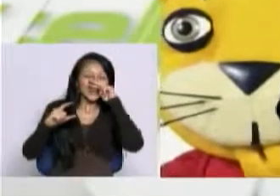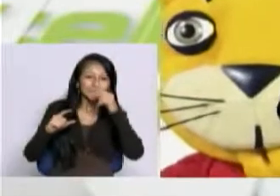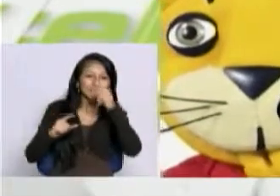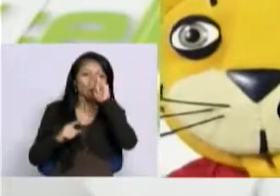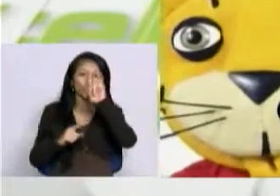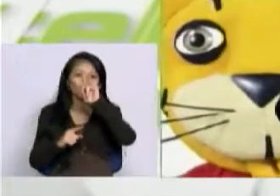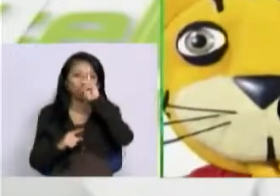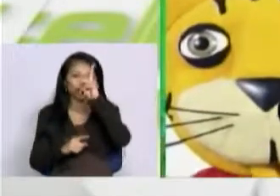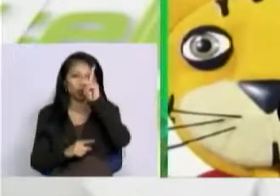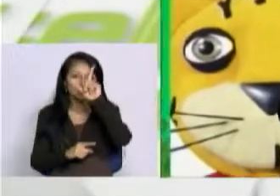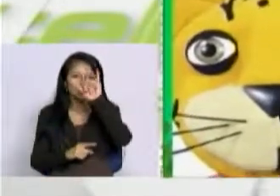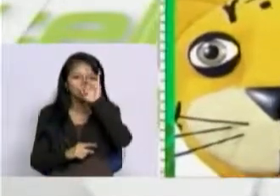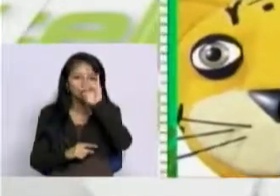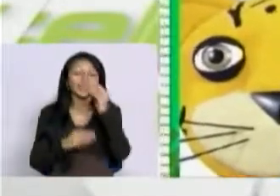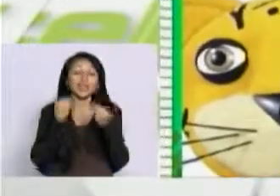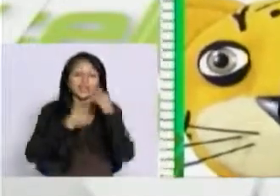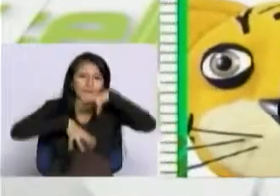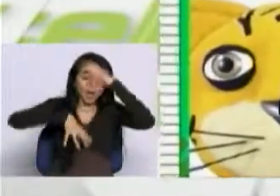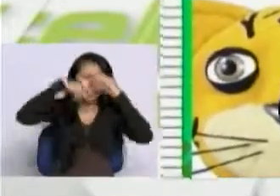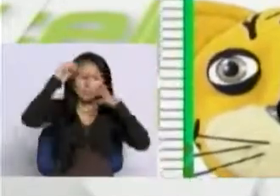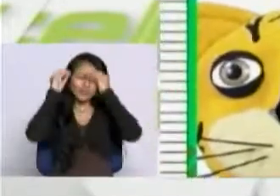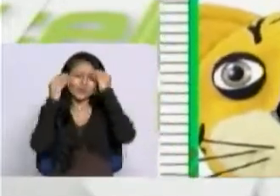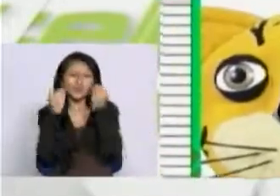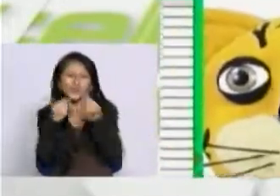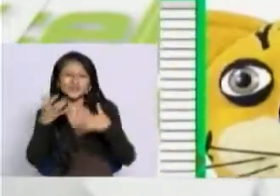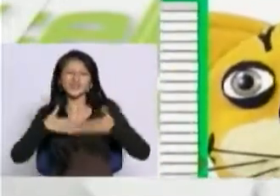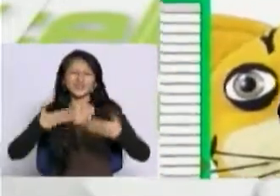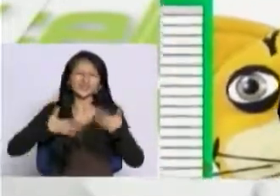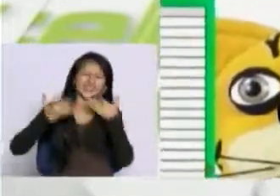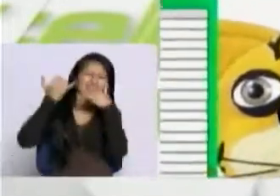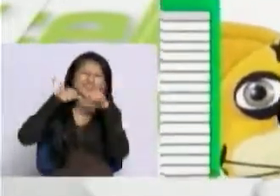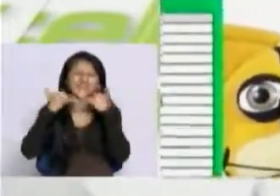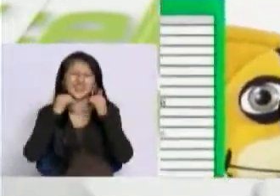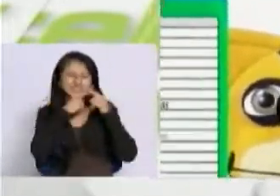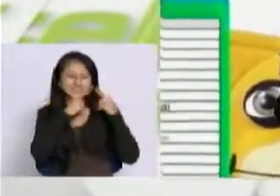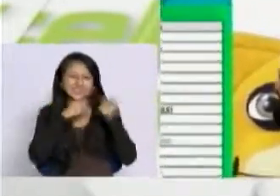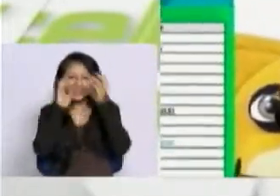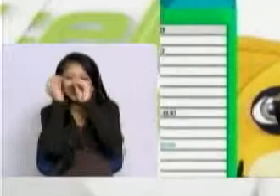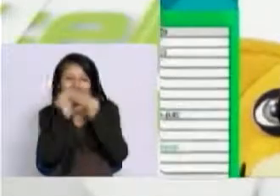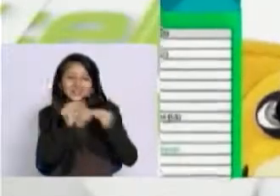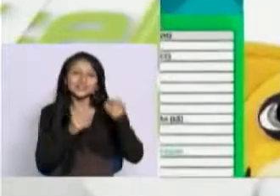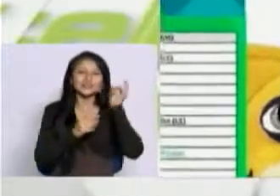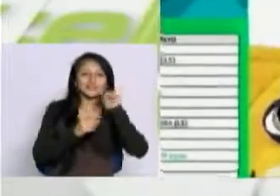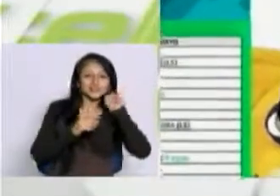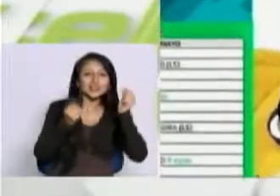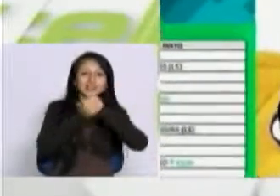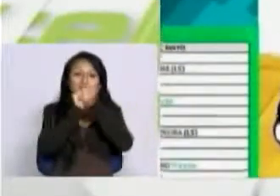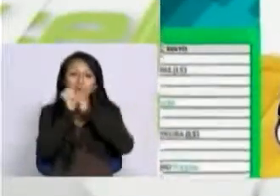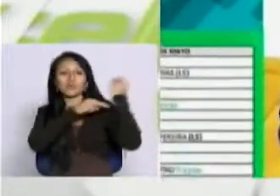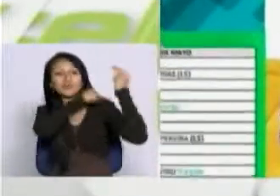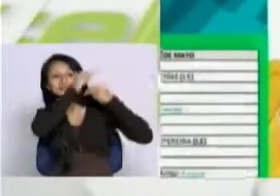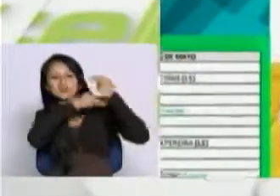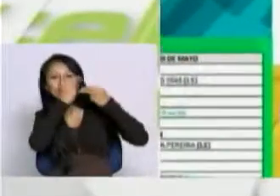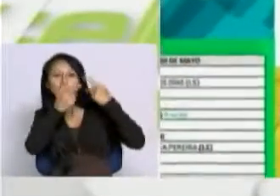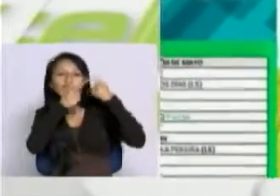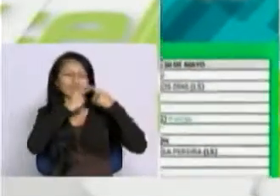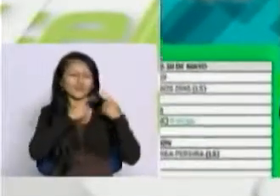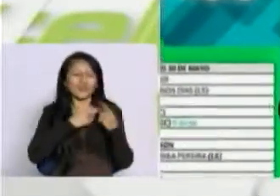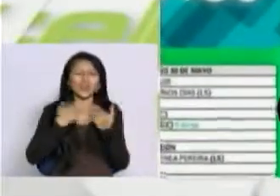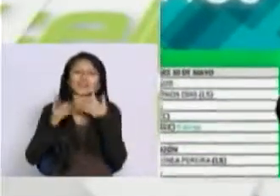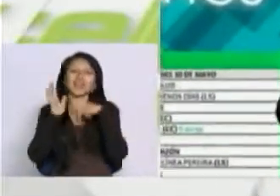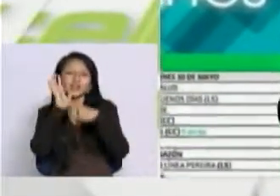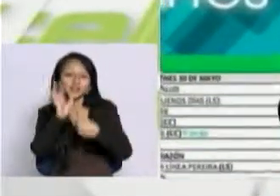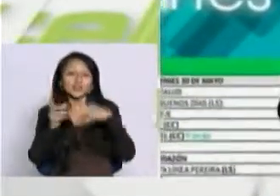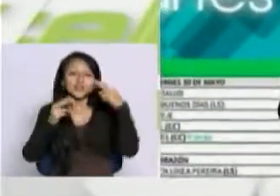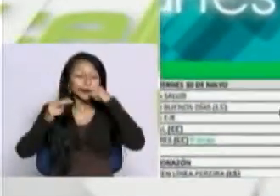En el mundo Cucli podrás aprender mucho y te divertirás como nunca con las manualidades, música, deporte e historia, animados y todo lo que está